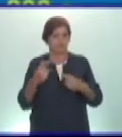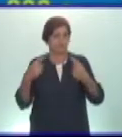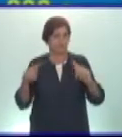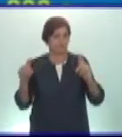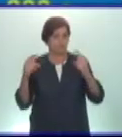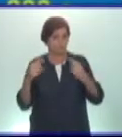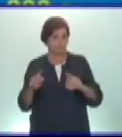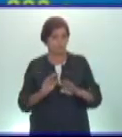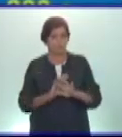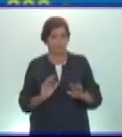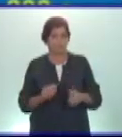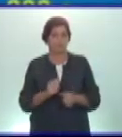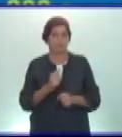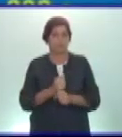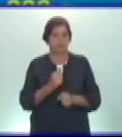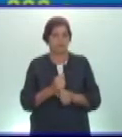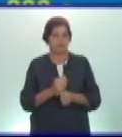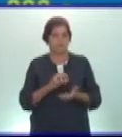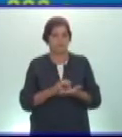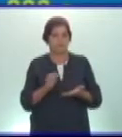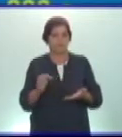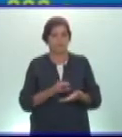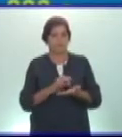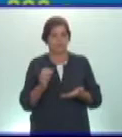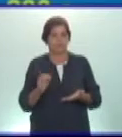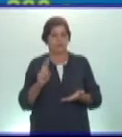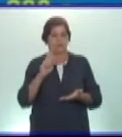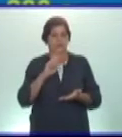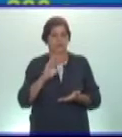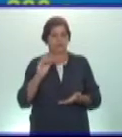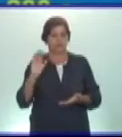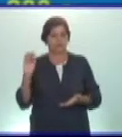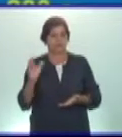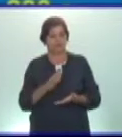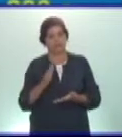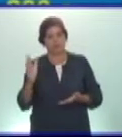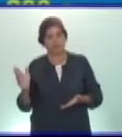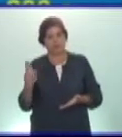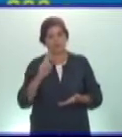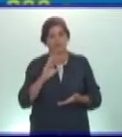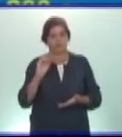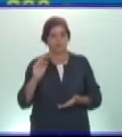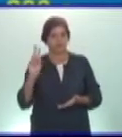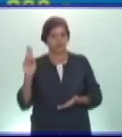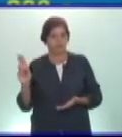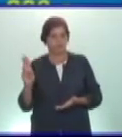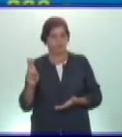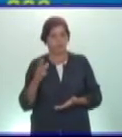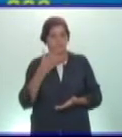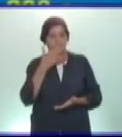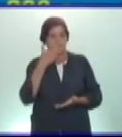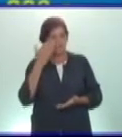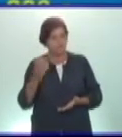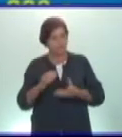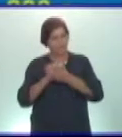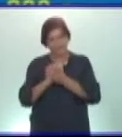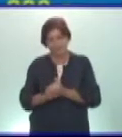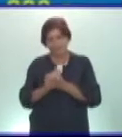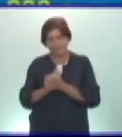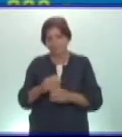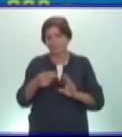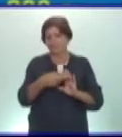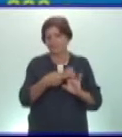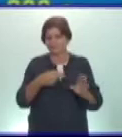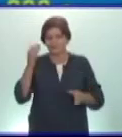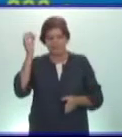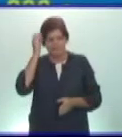experimento. Trabajaremos con las páginas de la 200 a la 202 y con el mejor amigo de la asignatura Lengua Española, que